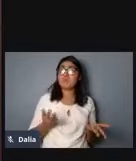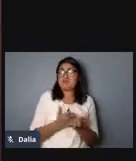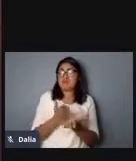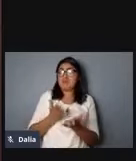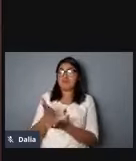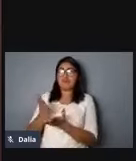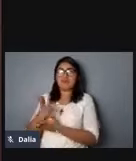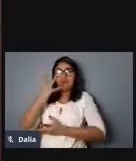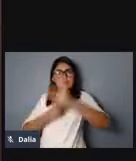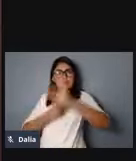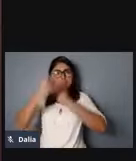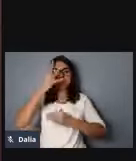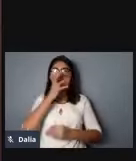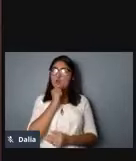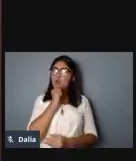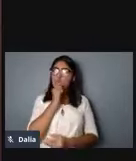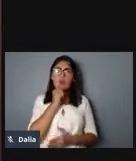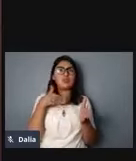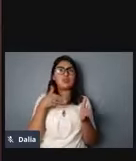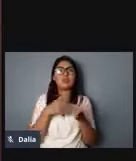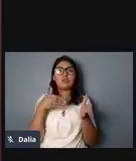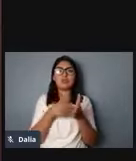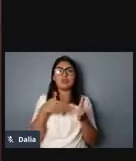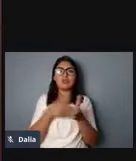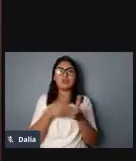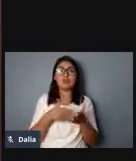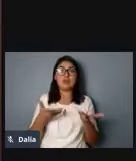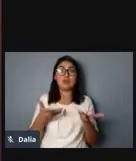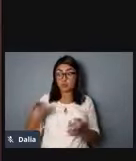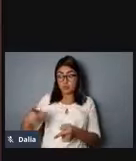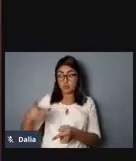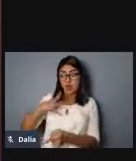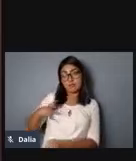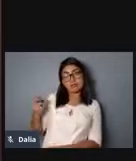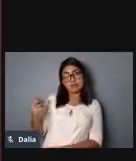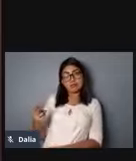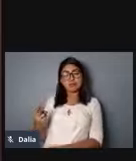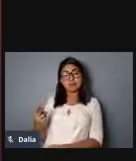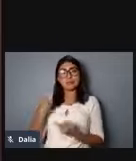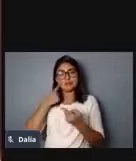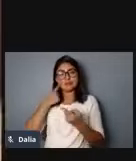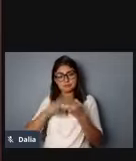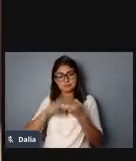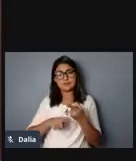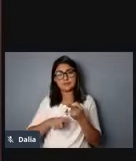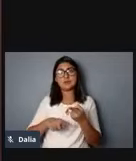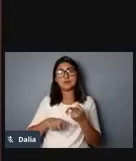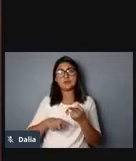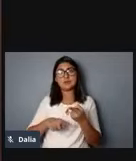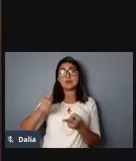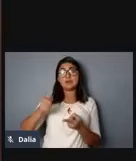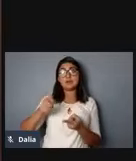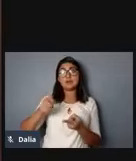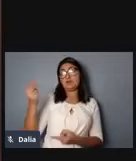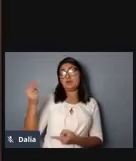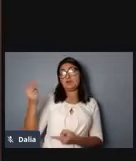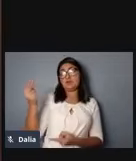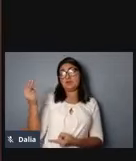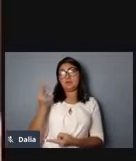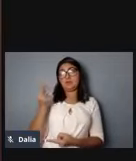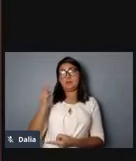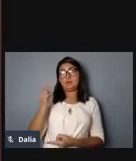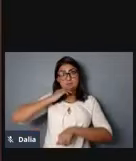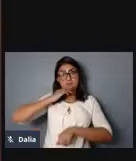que ellas y ellos tienen. Luego, entonces, será un compromiso por parte de ellas y ellos en un